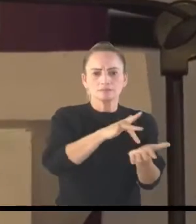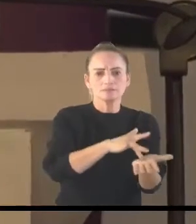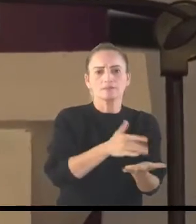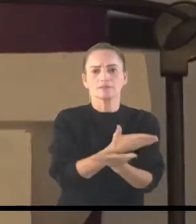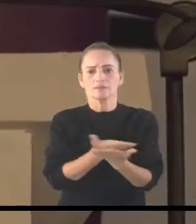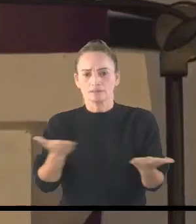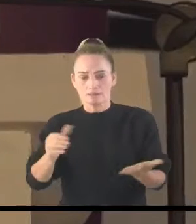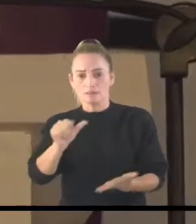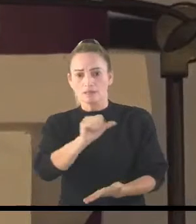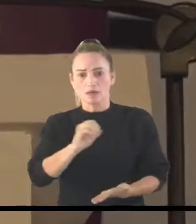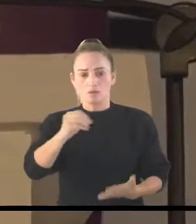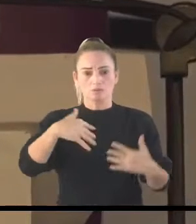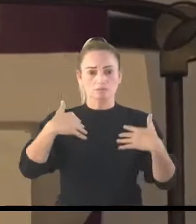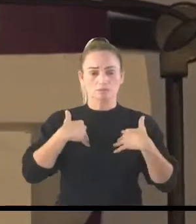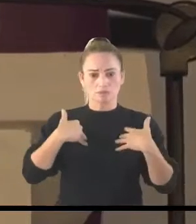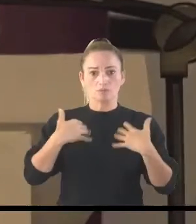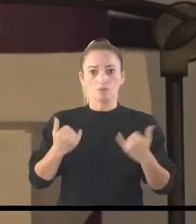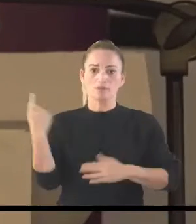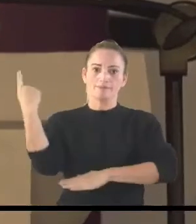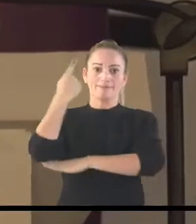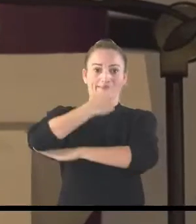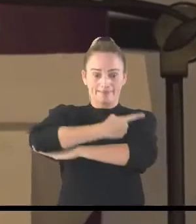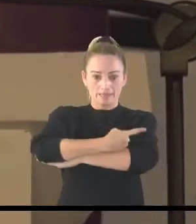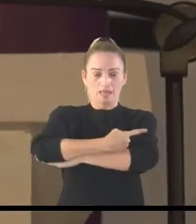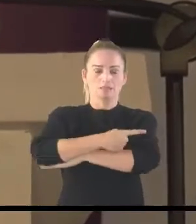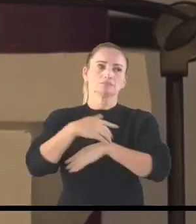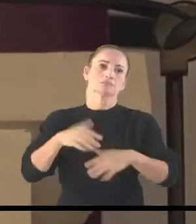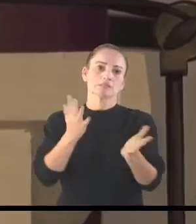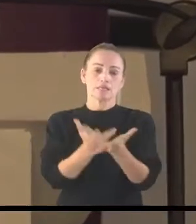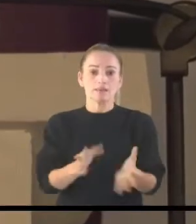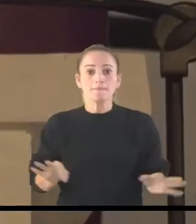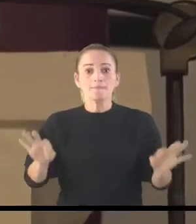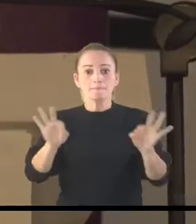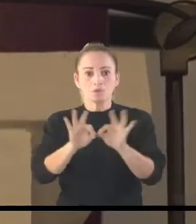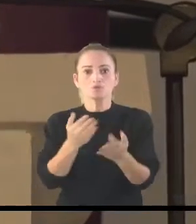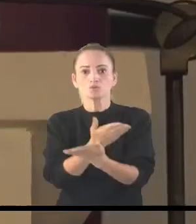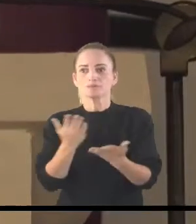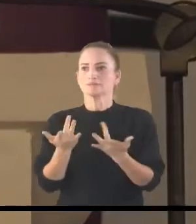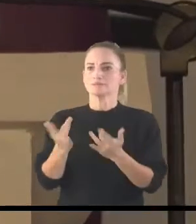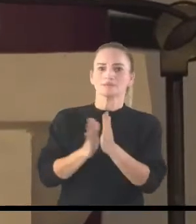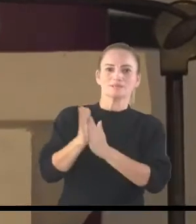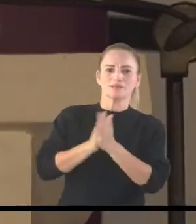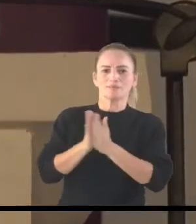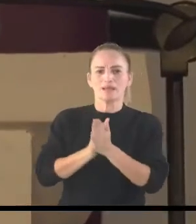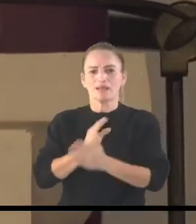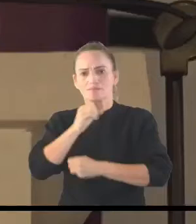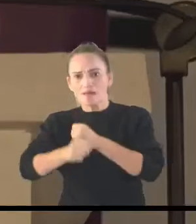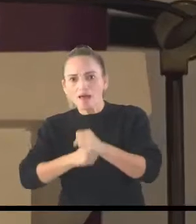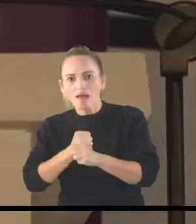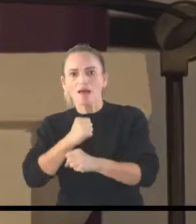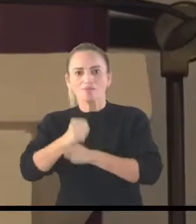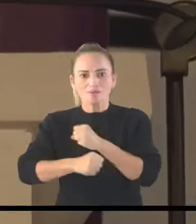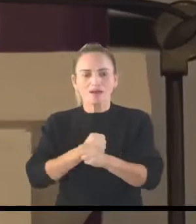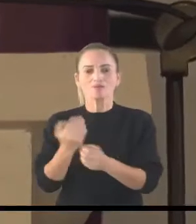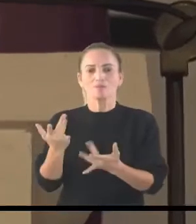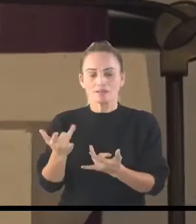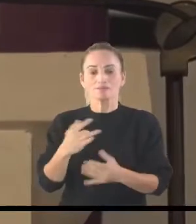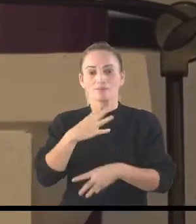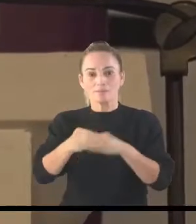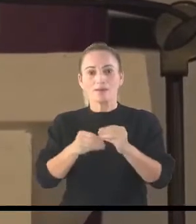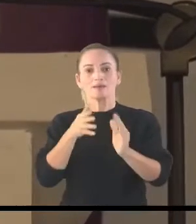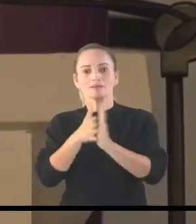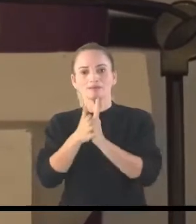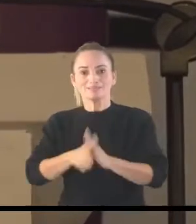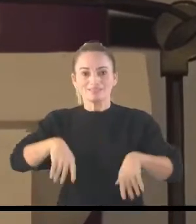acá, que este día, que es un día que ustedes han estado esperando muchos años, también quiero decirles, se